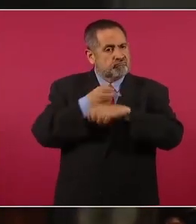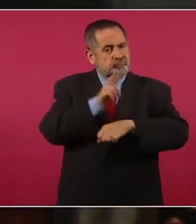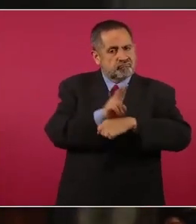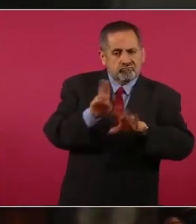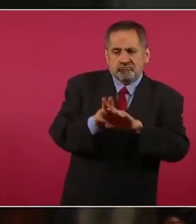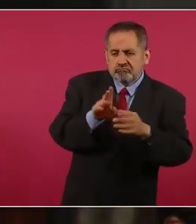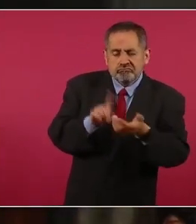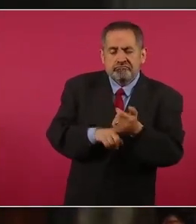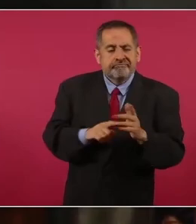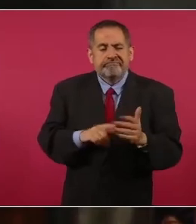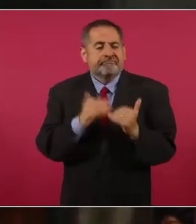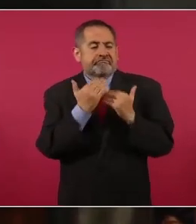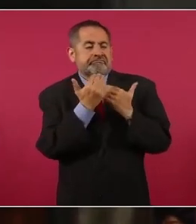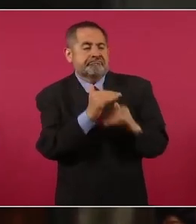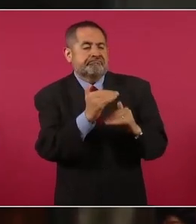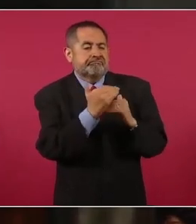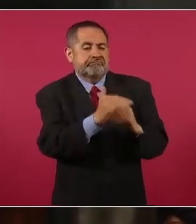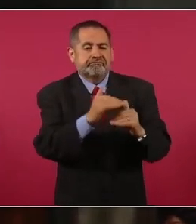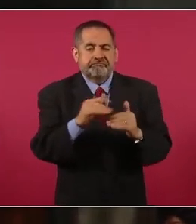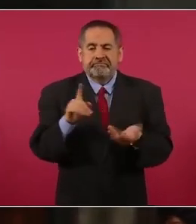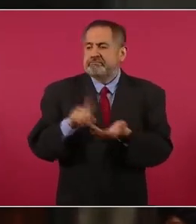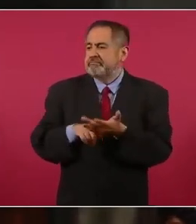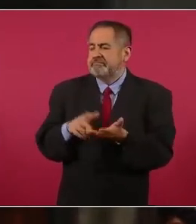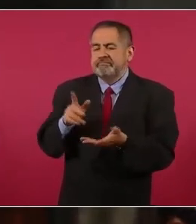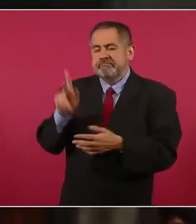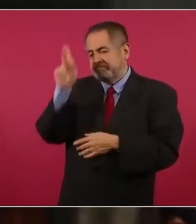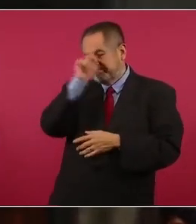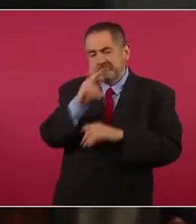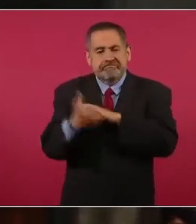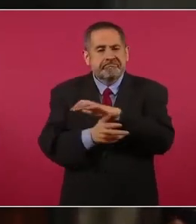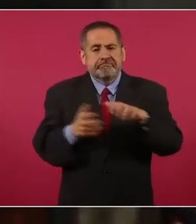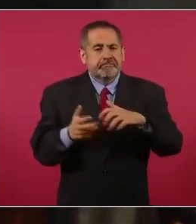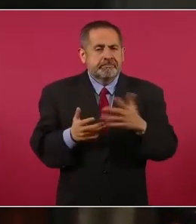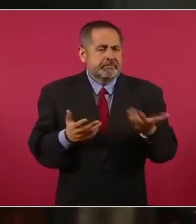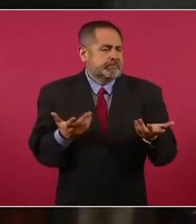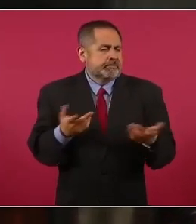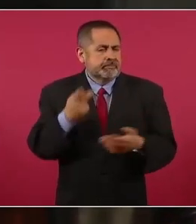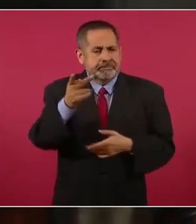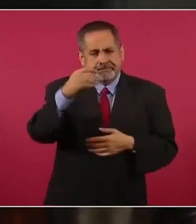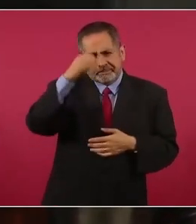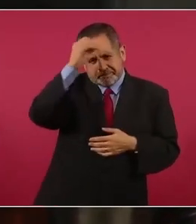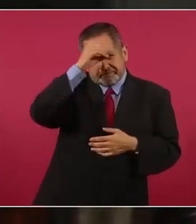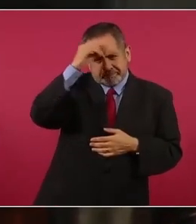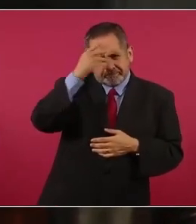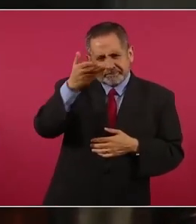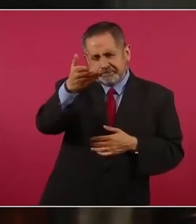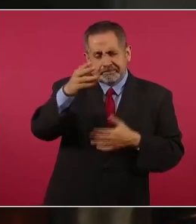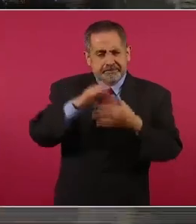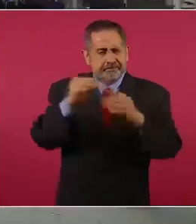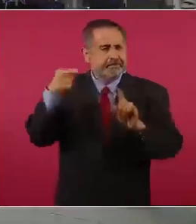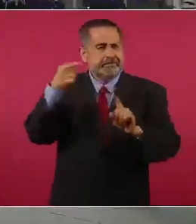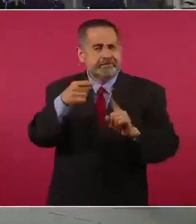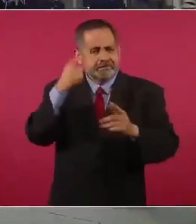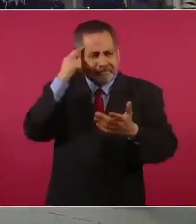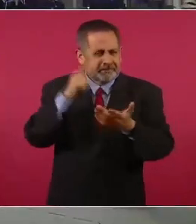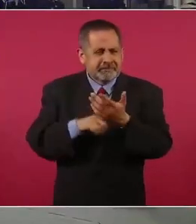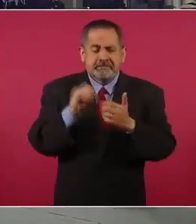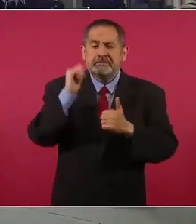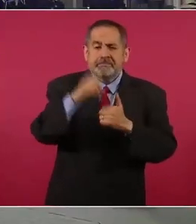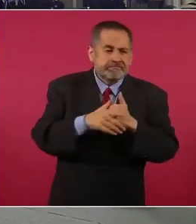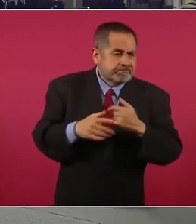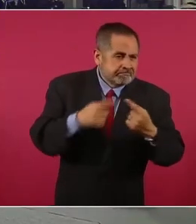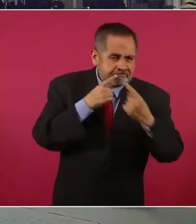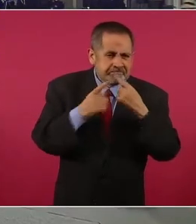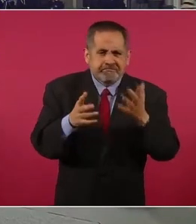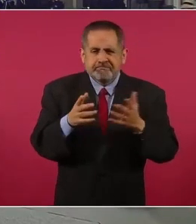la ciudadanía y profundiza la sobrerrepresentación. ¿Nos puede compartir su postura sobre estas conclusiones? ¿Cree que afecte la discusión